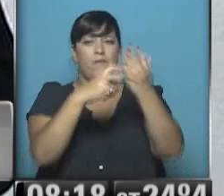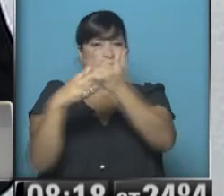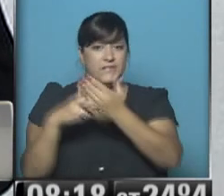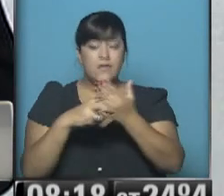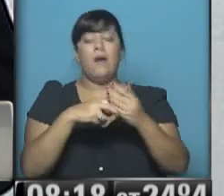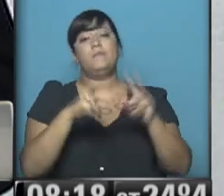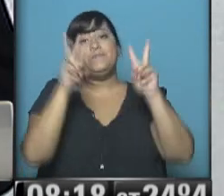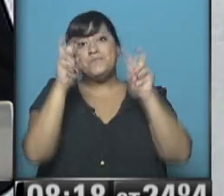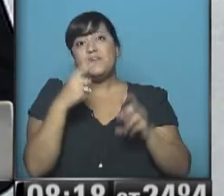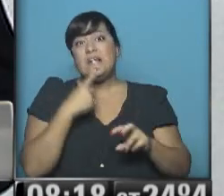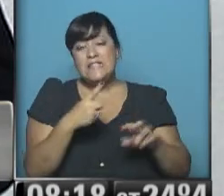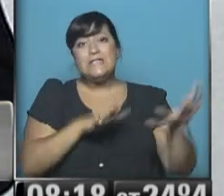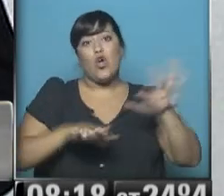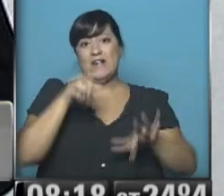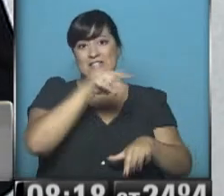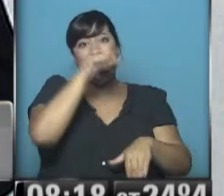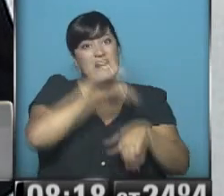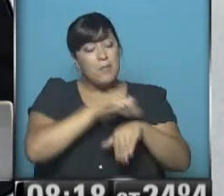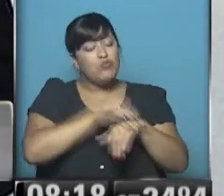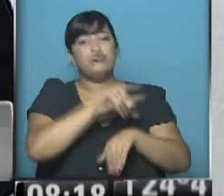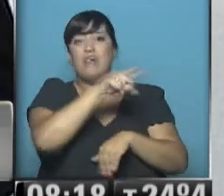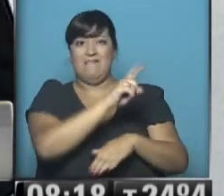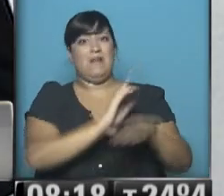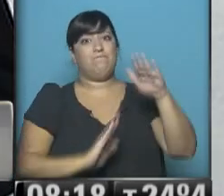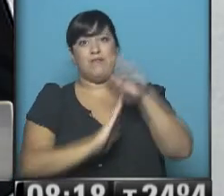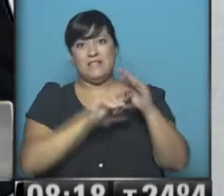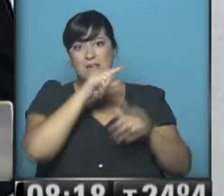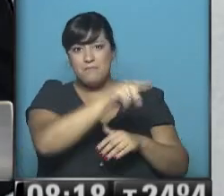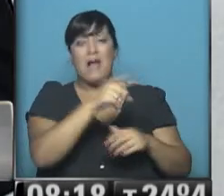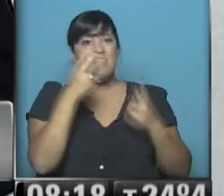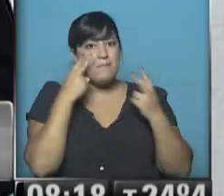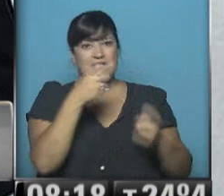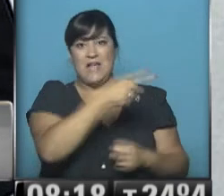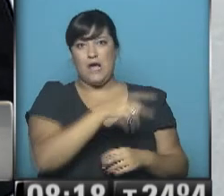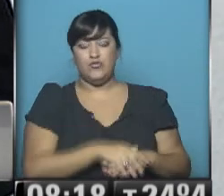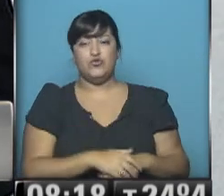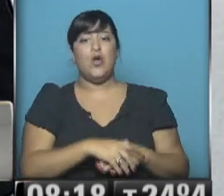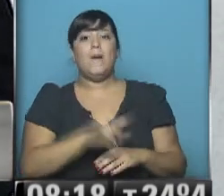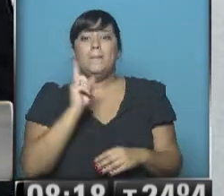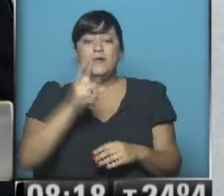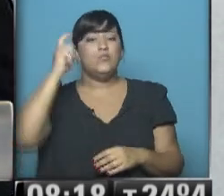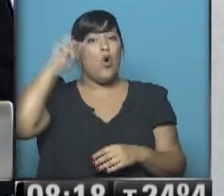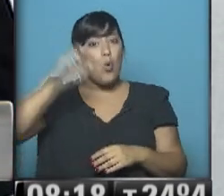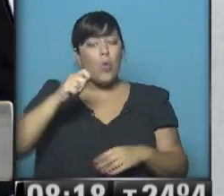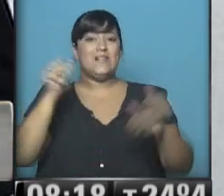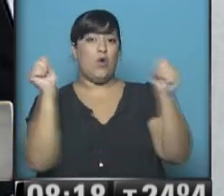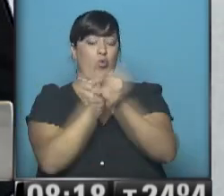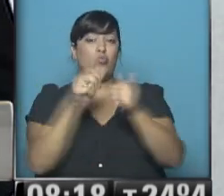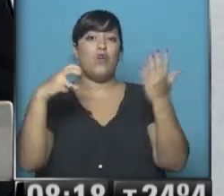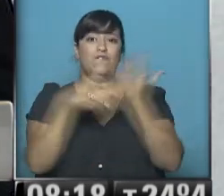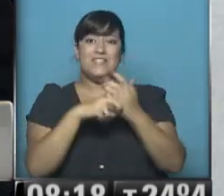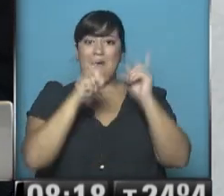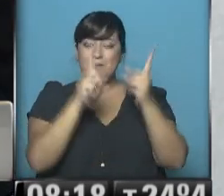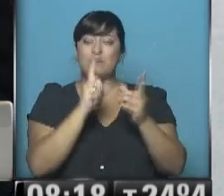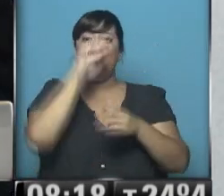organizan la marcha que es la responsable principal de la instancia de investigación y será la jueza junto a la fiscal que participa en